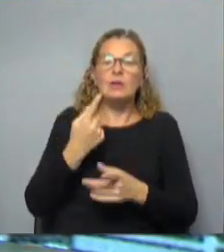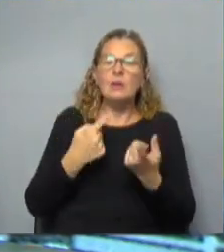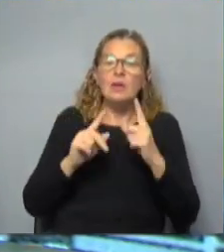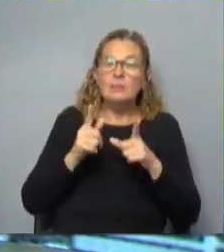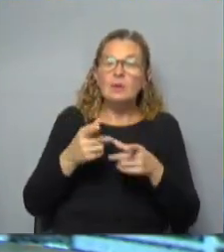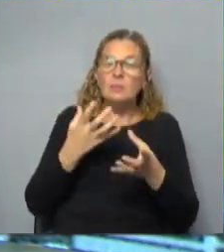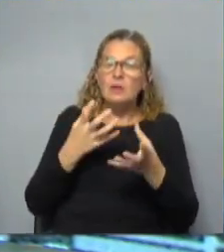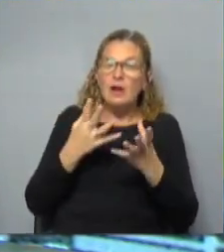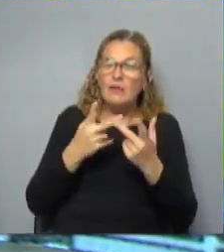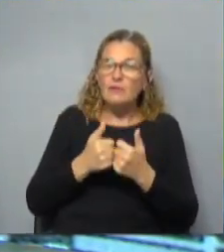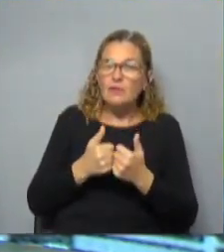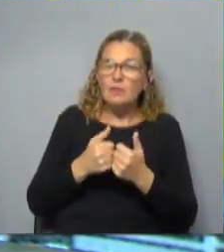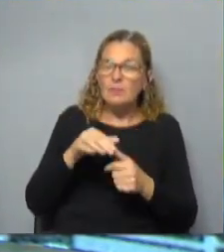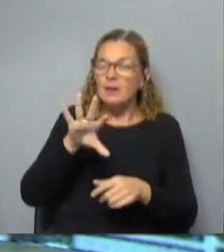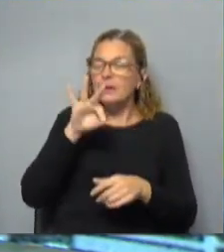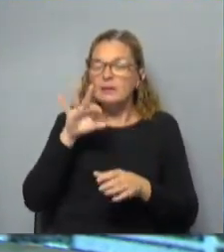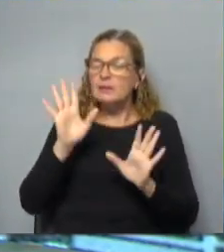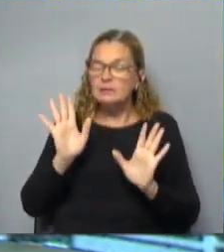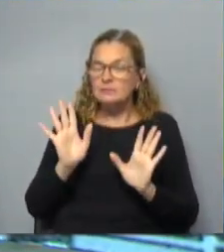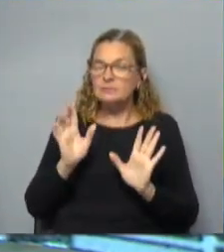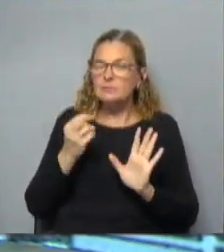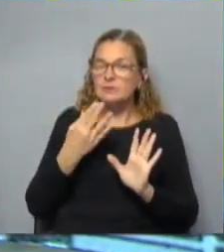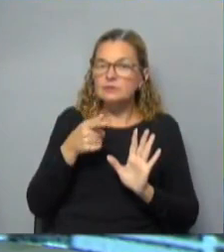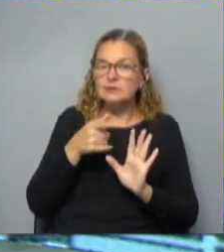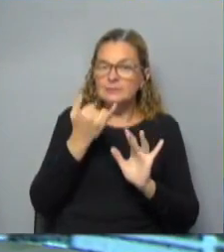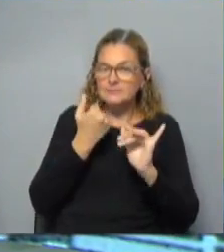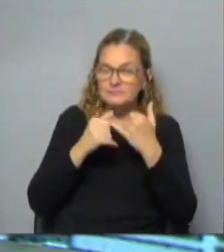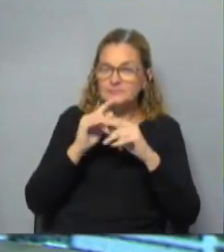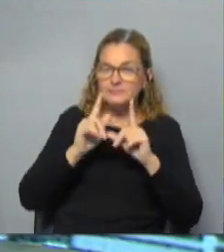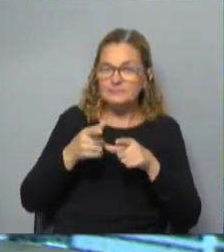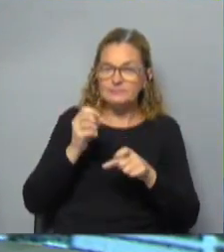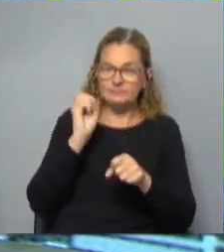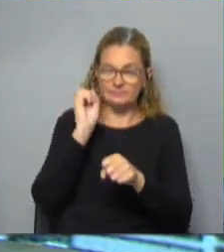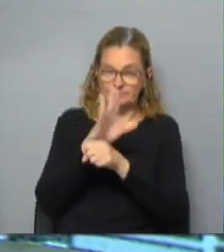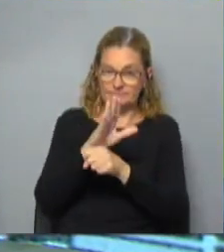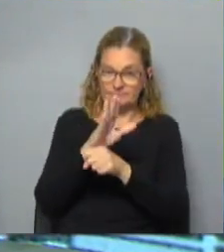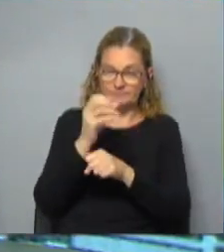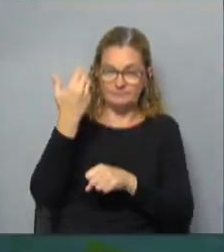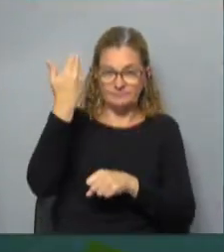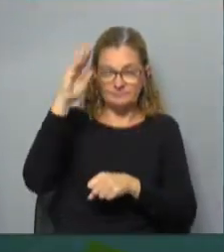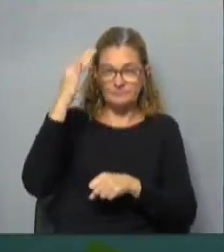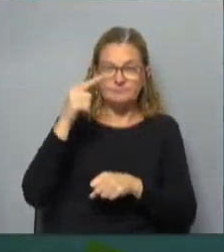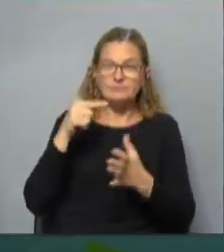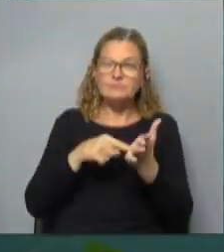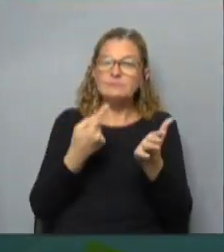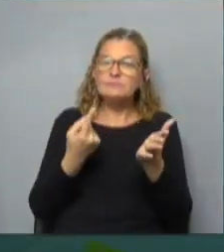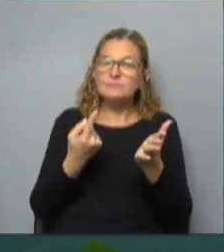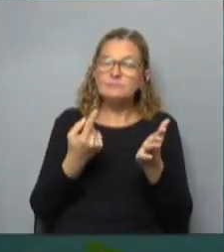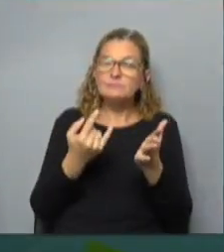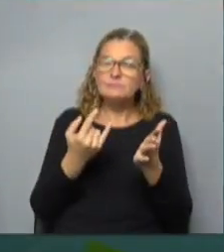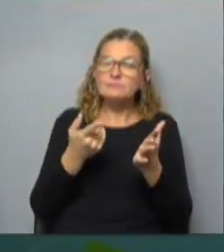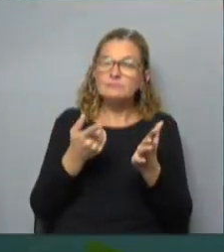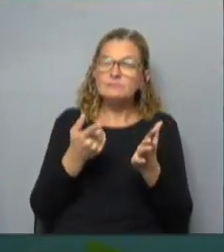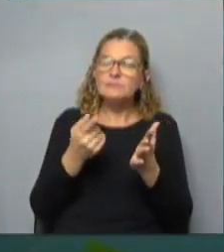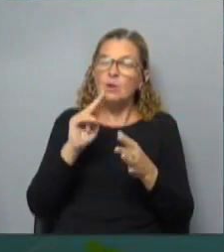y una herramienta para tomar decisiones por eso es que este informe también se le envían a las autoridades y que puntualiza estamos viendo ahí en forma de 9